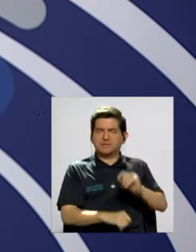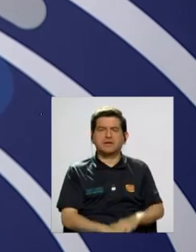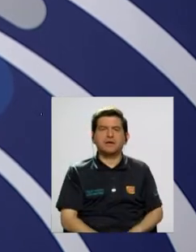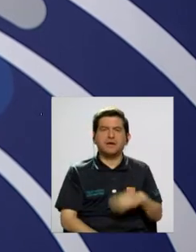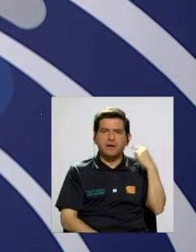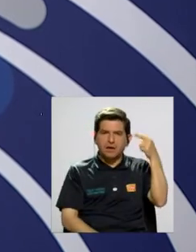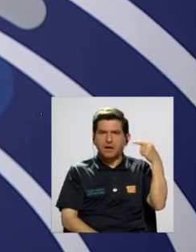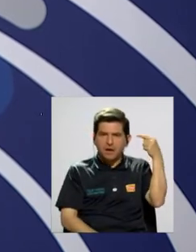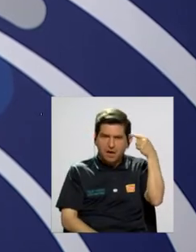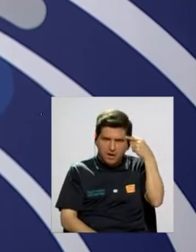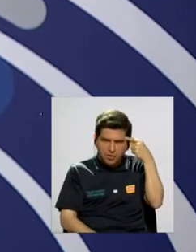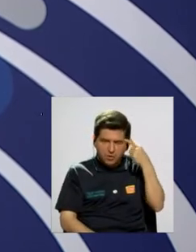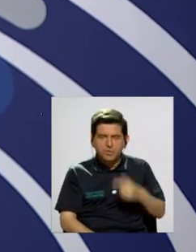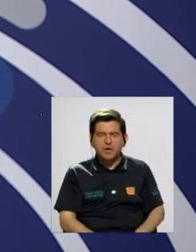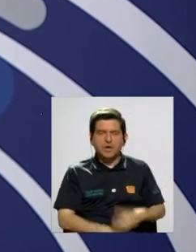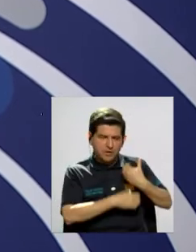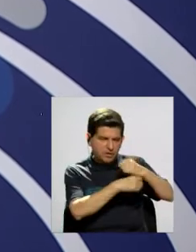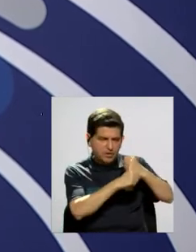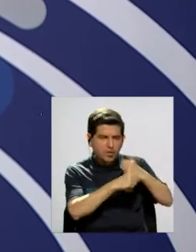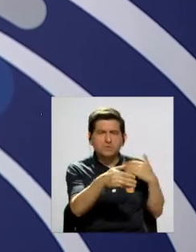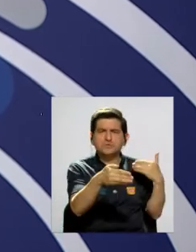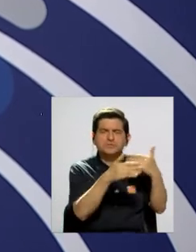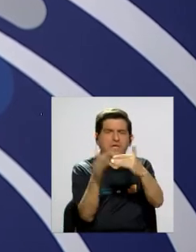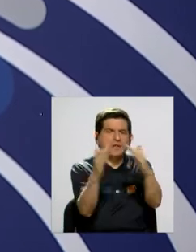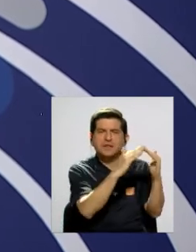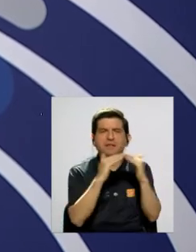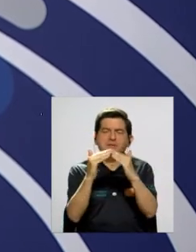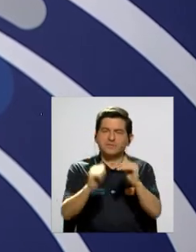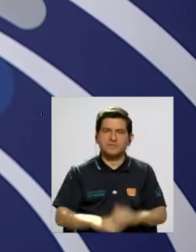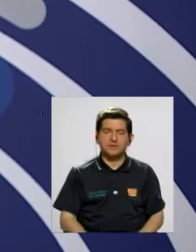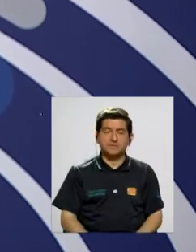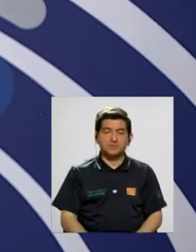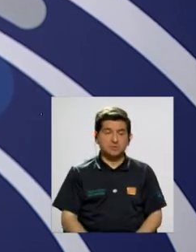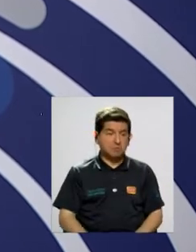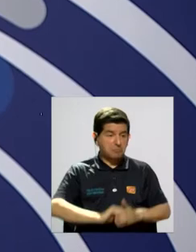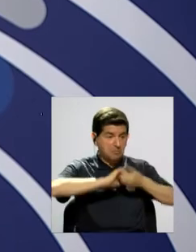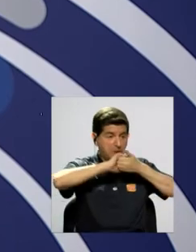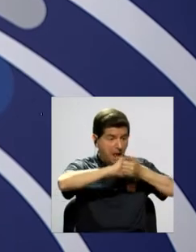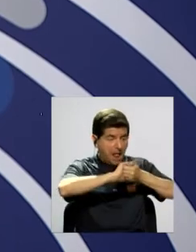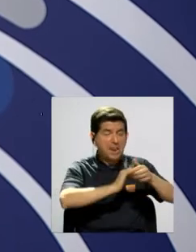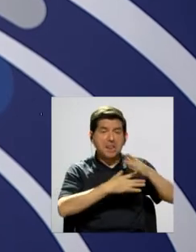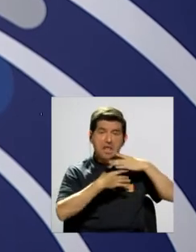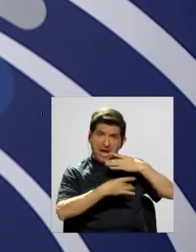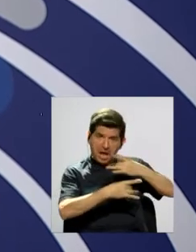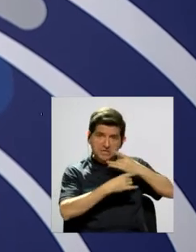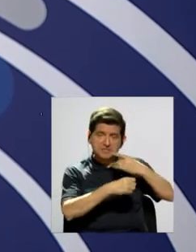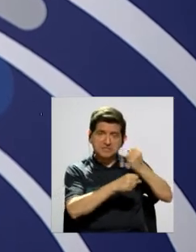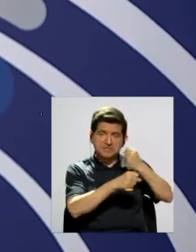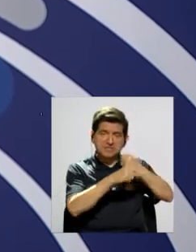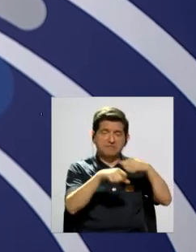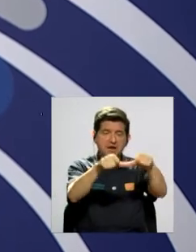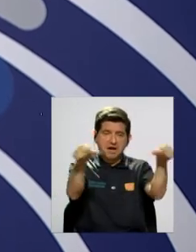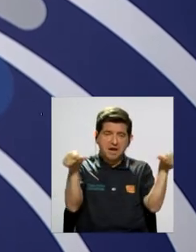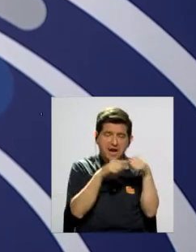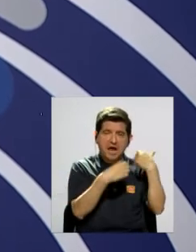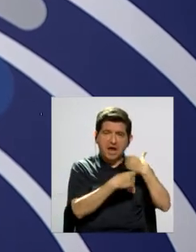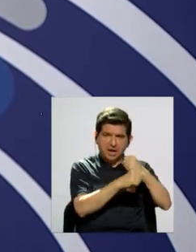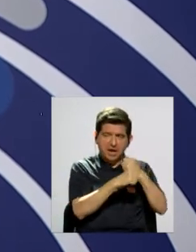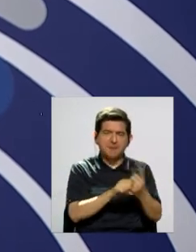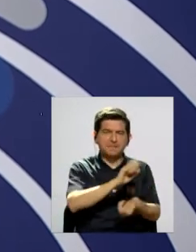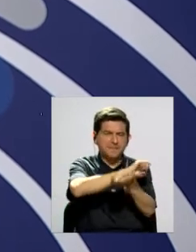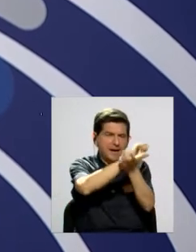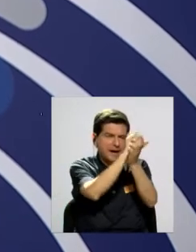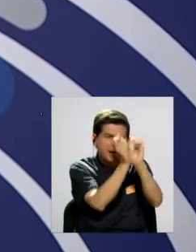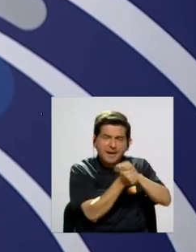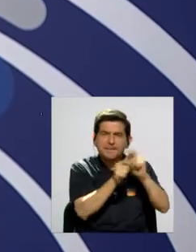gobiernos locales son lo más cercano a la población, y si se encuentran alianzas interesantes y se trabaja con el sector municipal para hacer